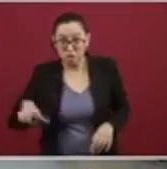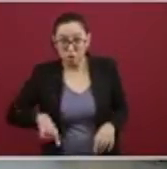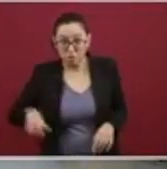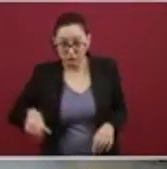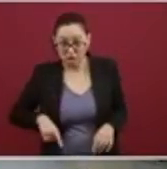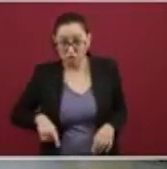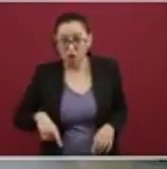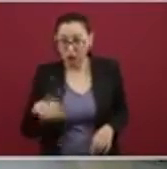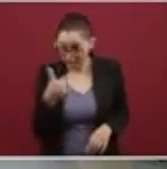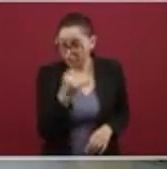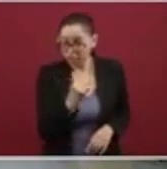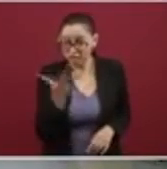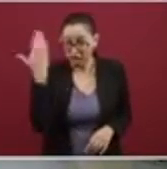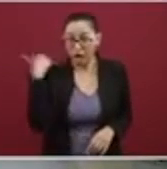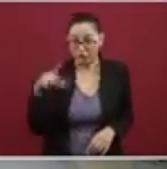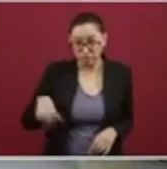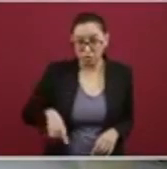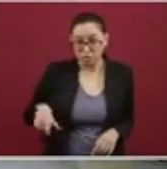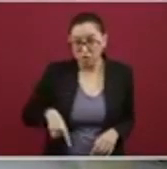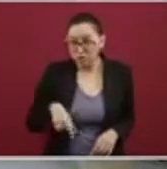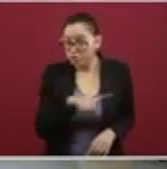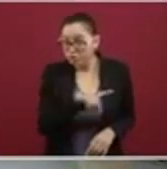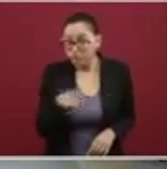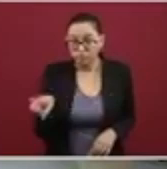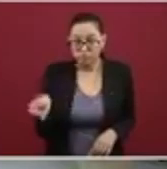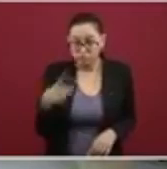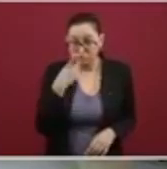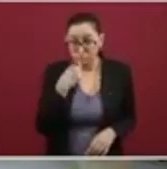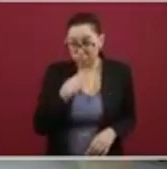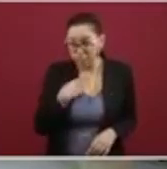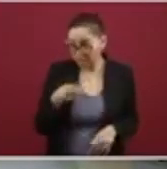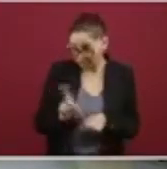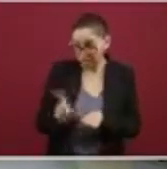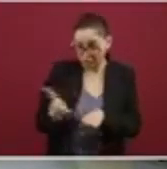¿Les daban conferencias de prensa diarias?